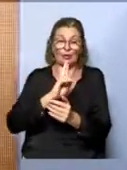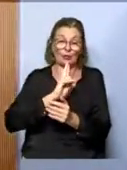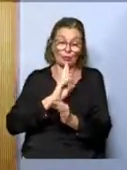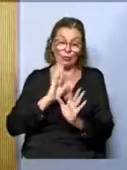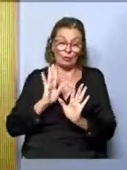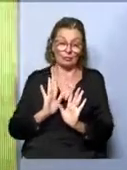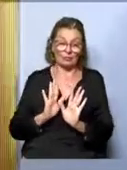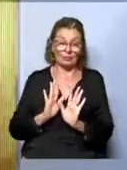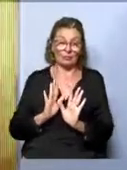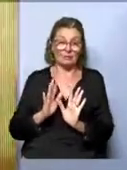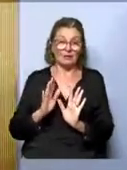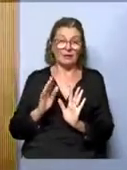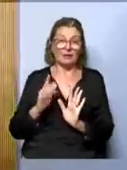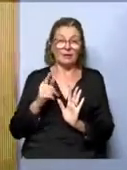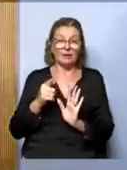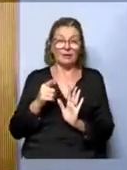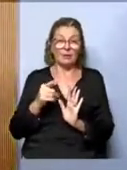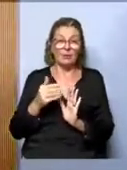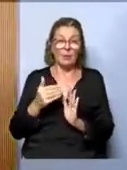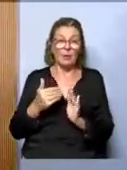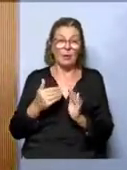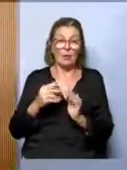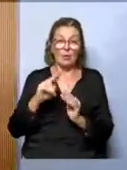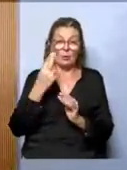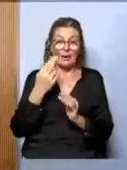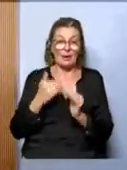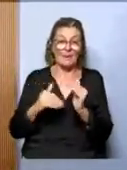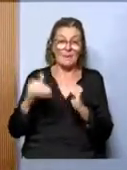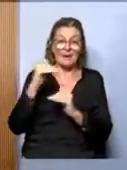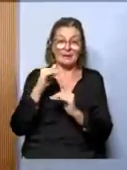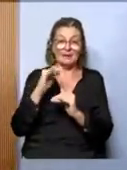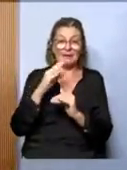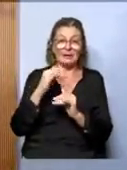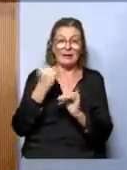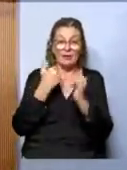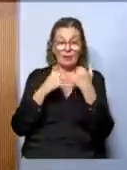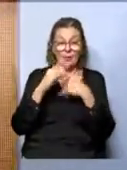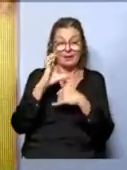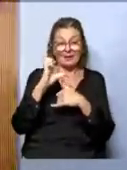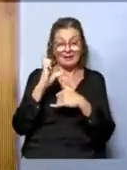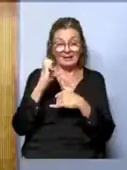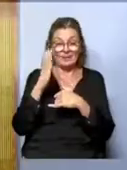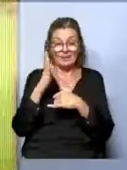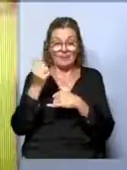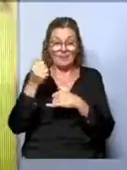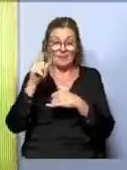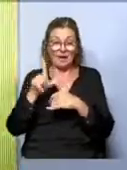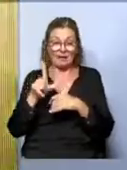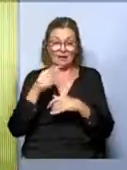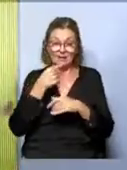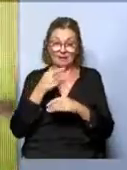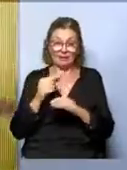los poquitos que lo redujo y además es los que más lo redujo. De acuerdo a este informe de la CEPAL, insisto. Entonces, digamos,